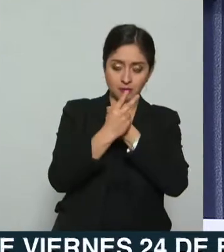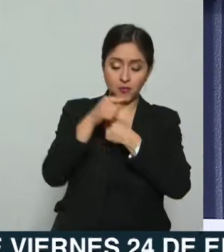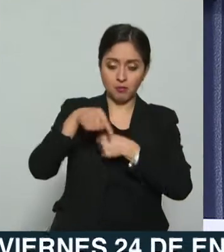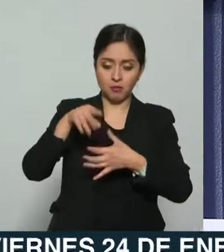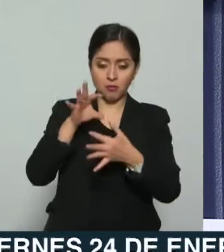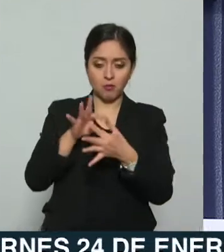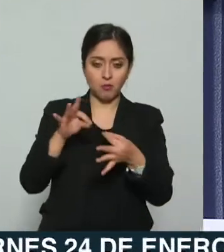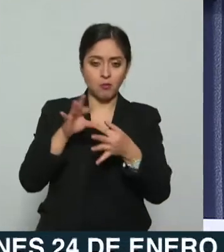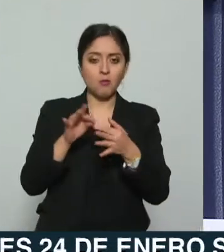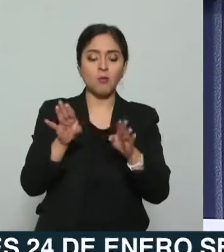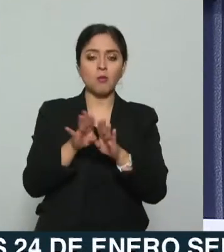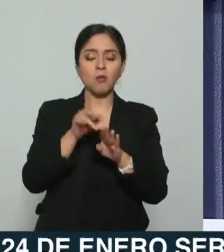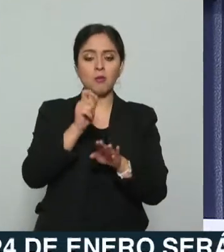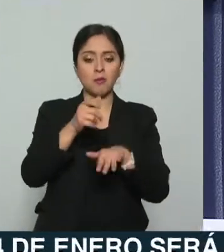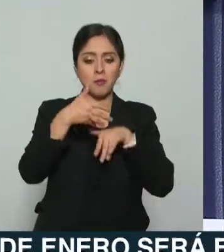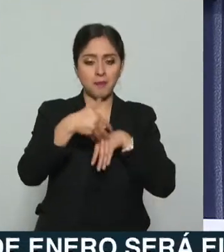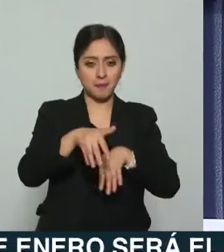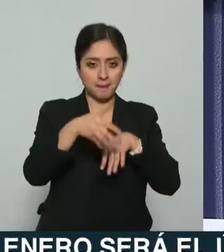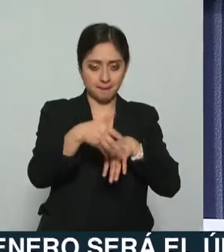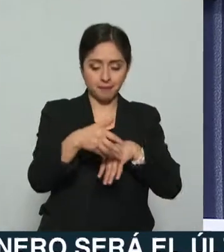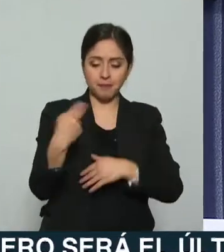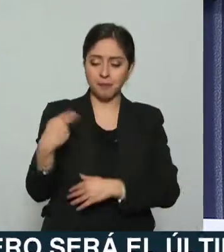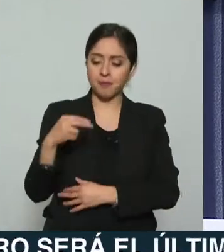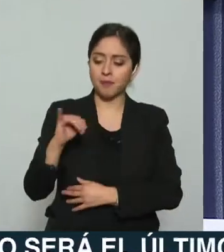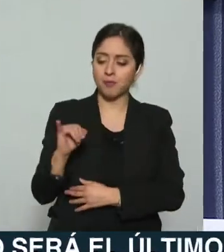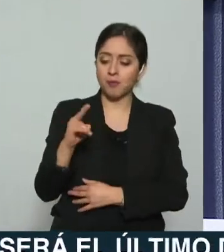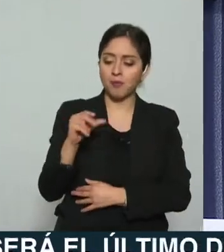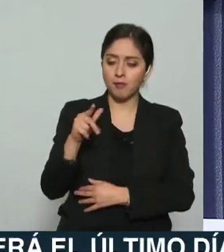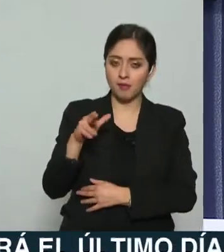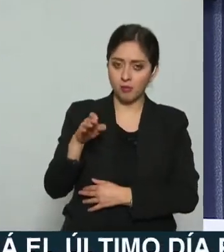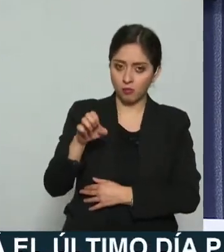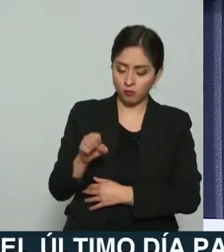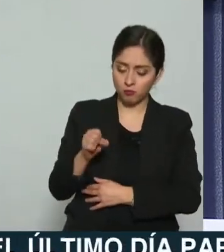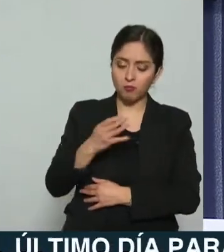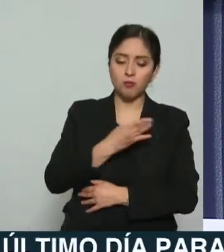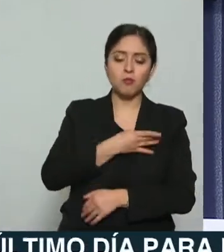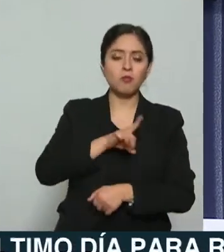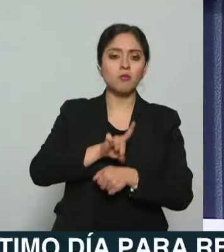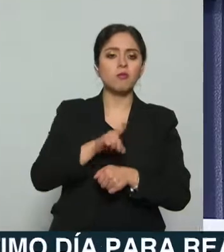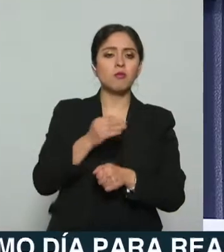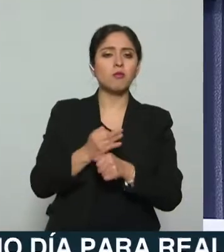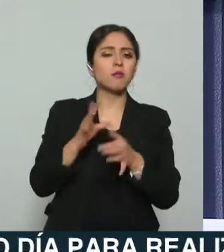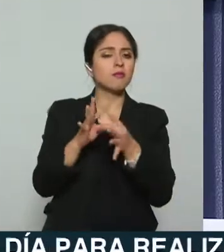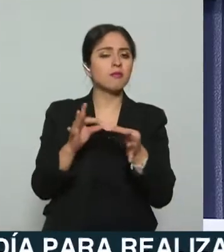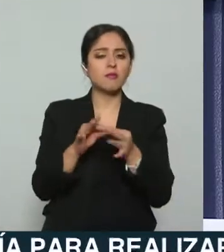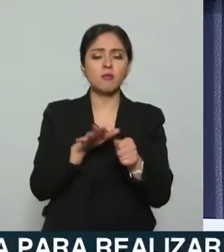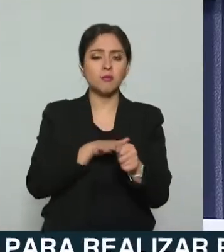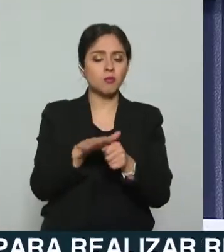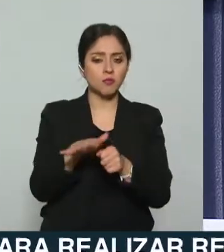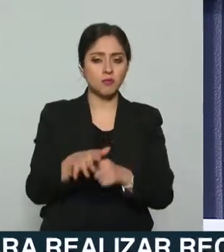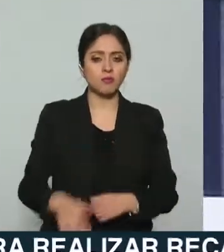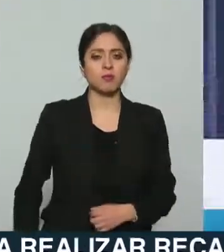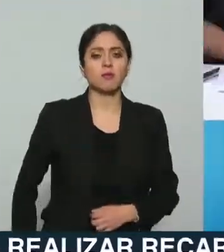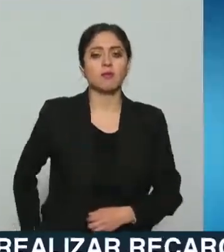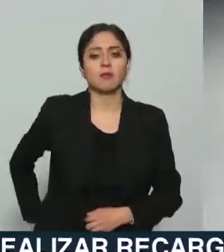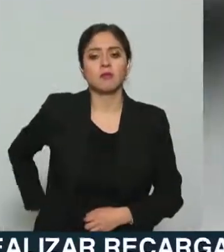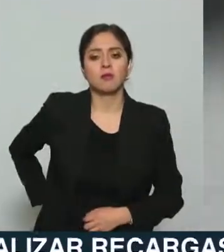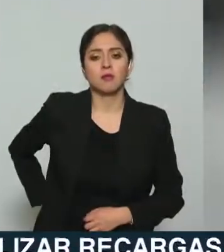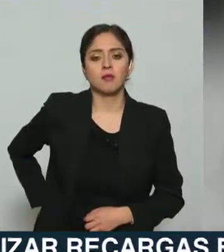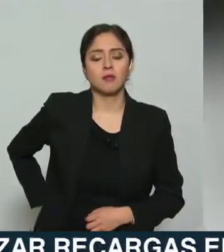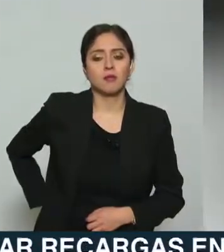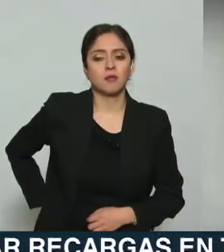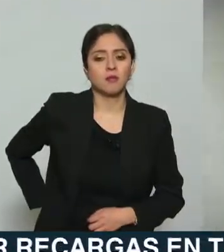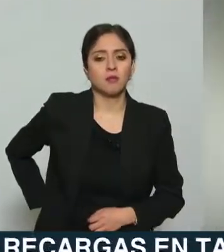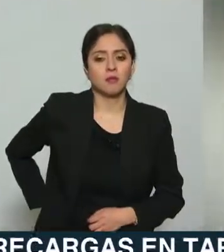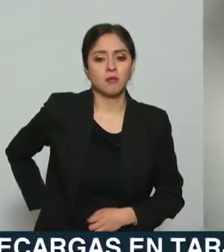segundo día de marcha de caravana. ¿Cómo estás, Juan Carlos? Muy buenos días. ¿Qué nos puedes reportar? Así es, buenos días, Alejandra, buenos días también